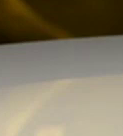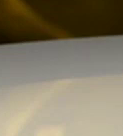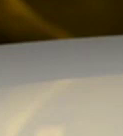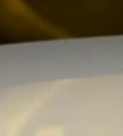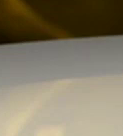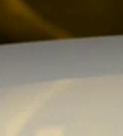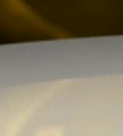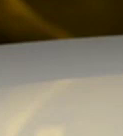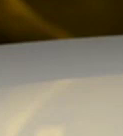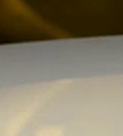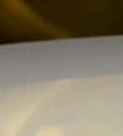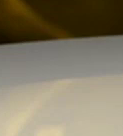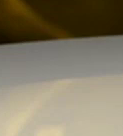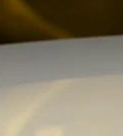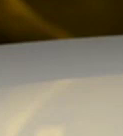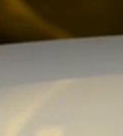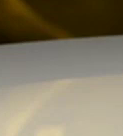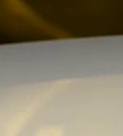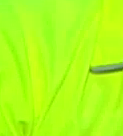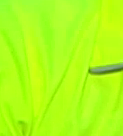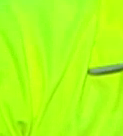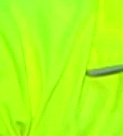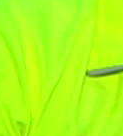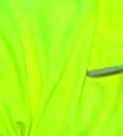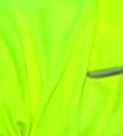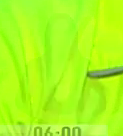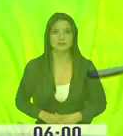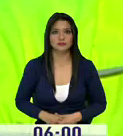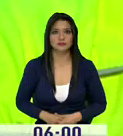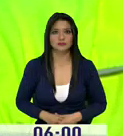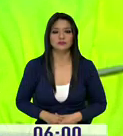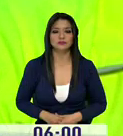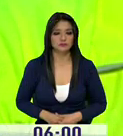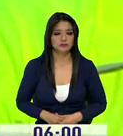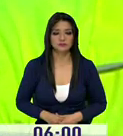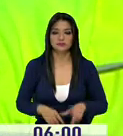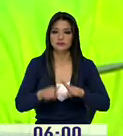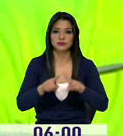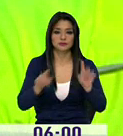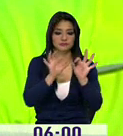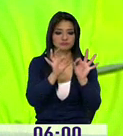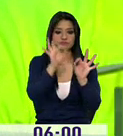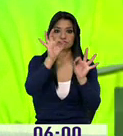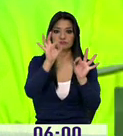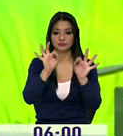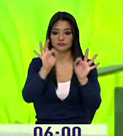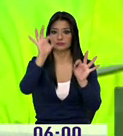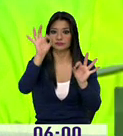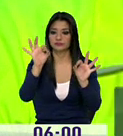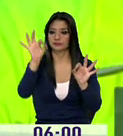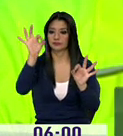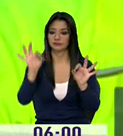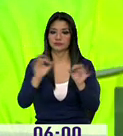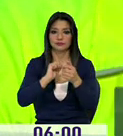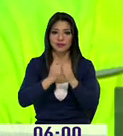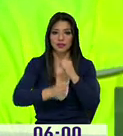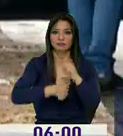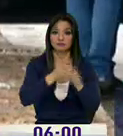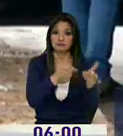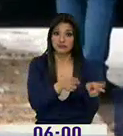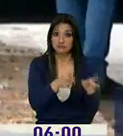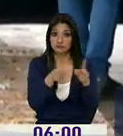un incremento del 51%. Todos los años varían estas estadísticas, todos los años no son los